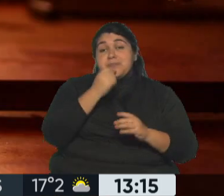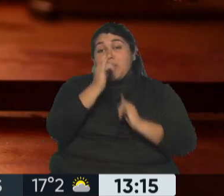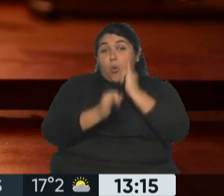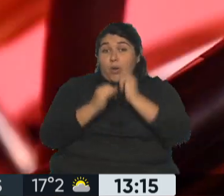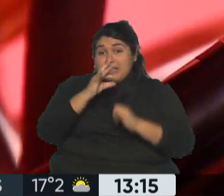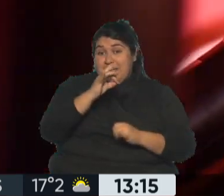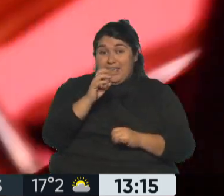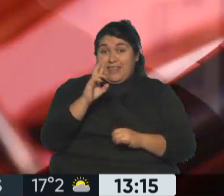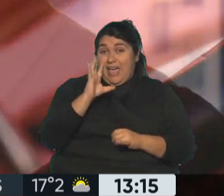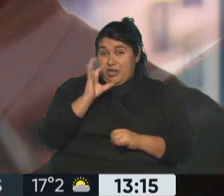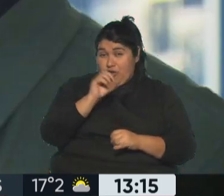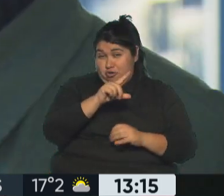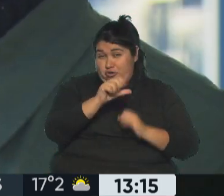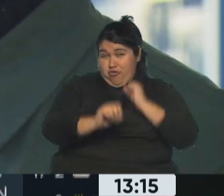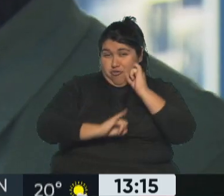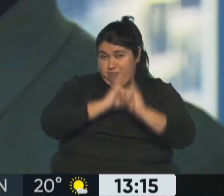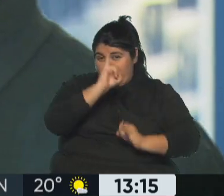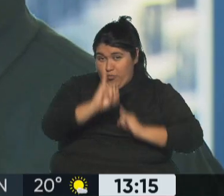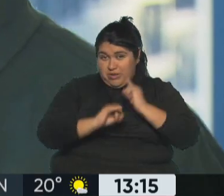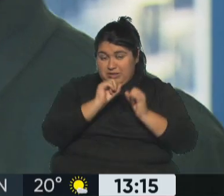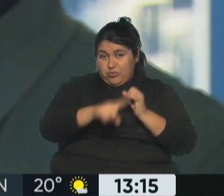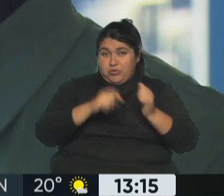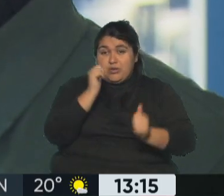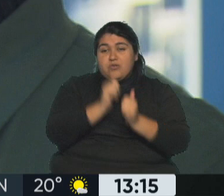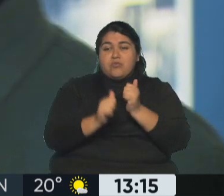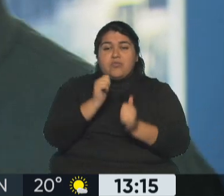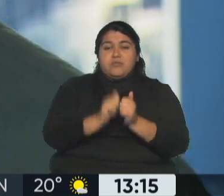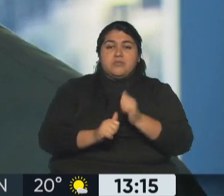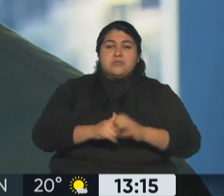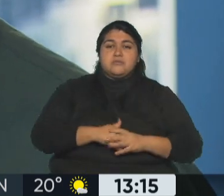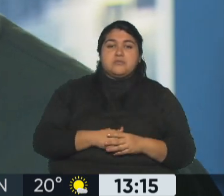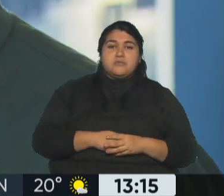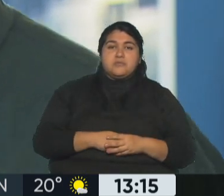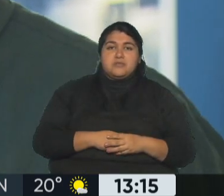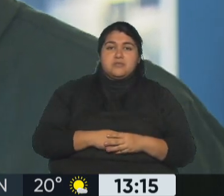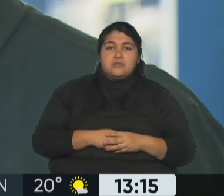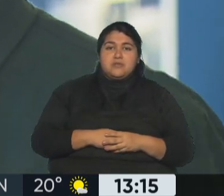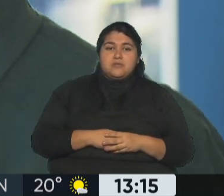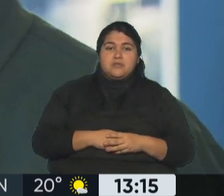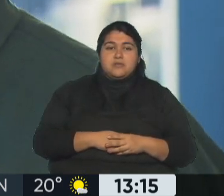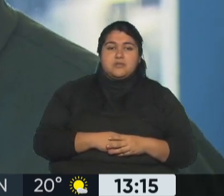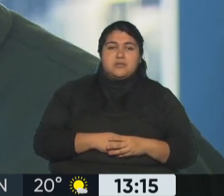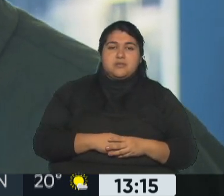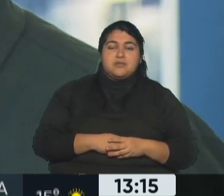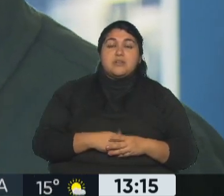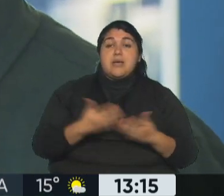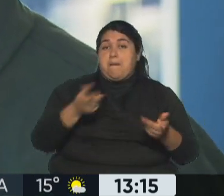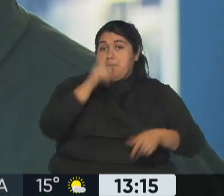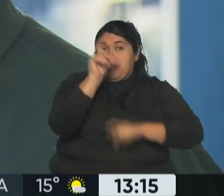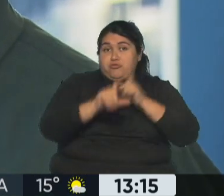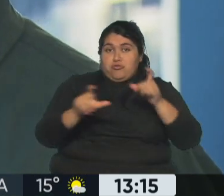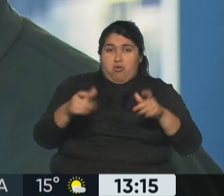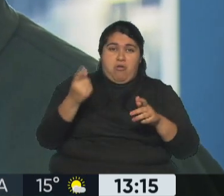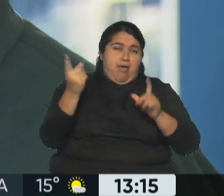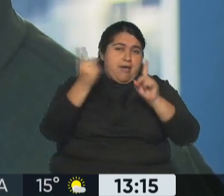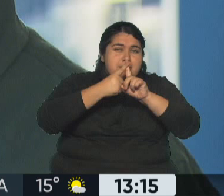Darío desde el punto de vista de Darío, ¿por qué no que la cuenten las personas que él elija? Entonces él elige a personas todas muy